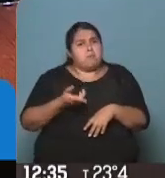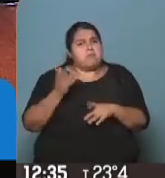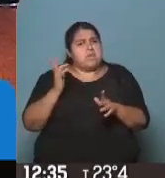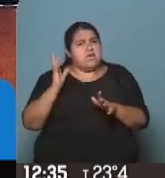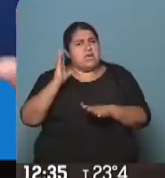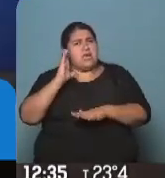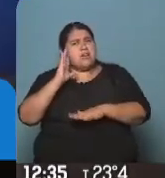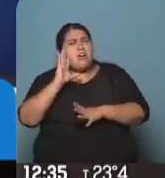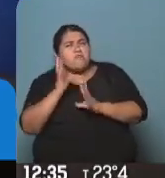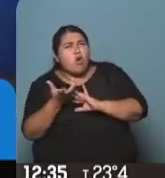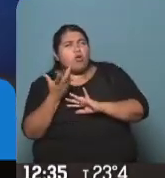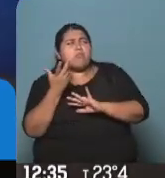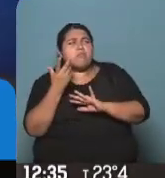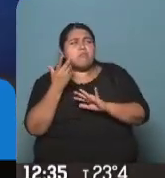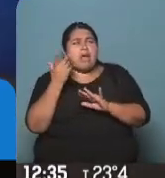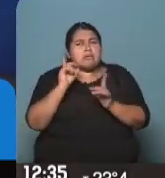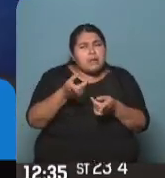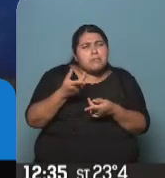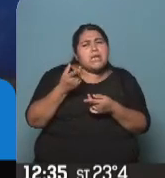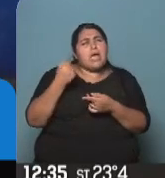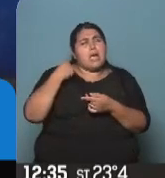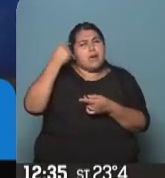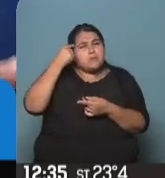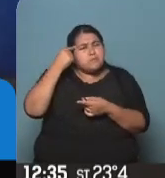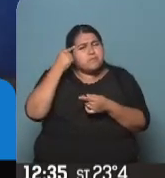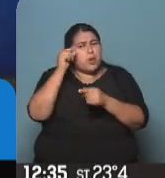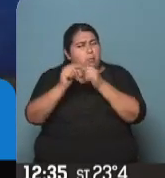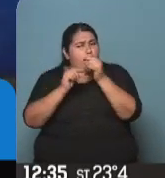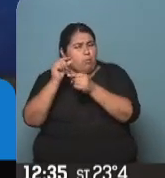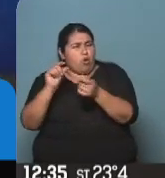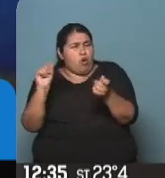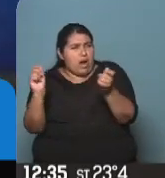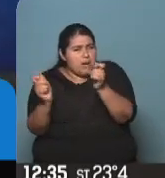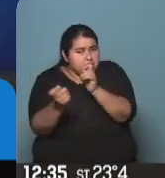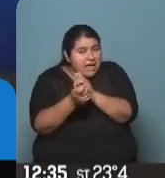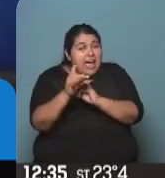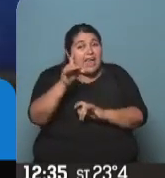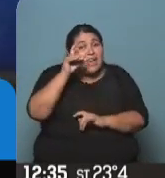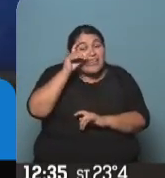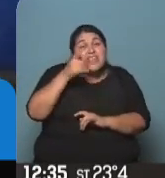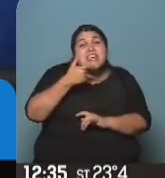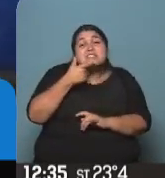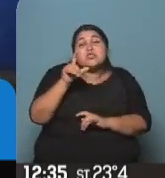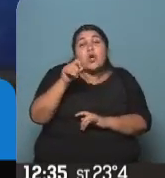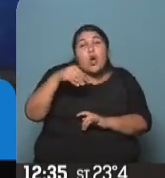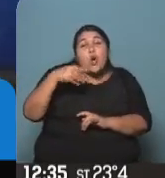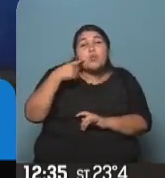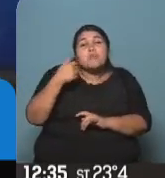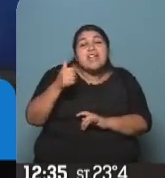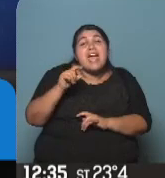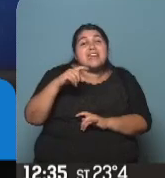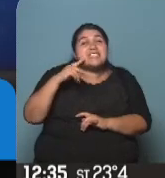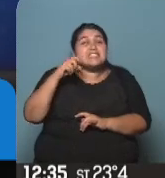modalidad de abordaje porque es un cambio de paradigma. Es decir, para desmanicomializar, que es difícil la palabra y más difícil aún es llevarlo adelante,